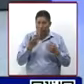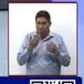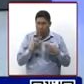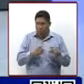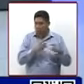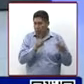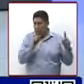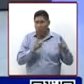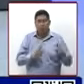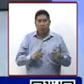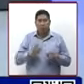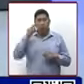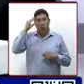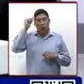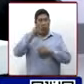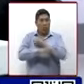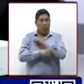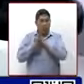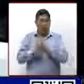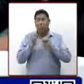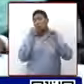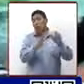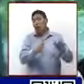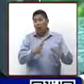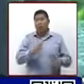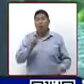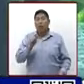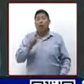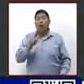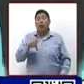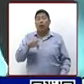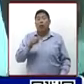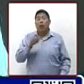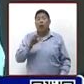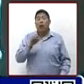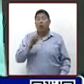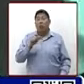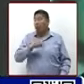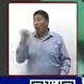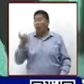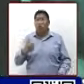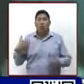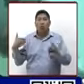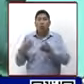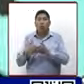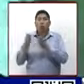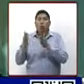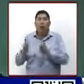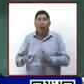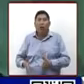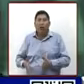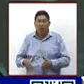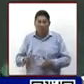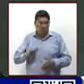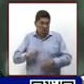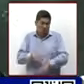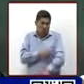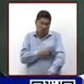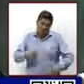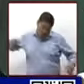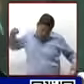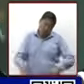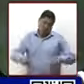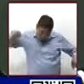El hecho del del hombre que lo asaltó y lo abandonó en Apacoma, y el otro, el de los vecinos que todavía consideran que pueden hacer justicia por mano